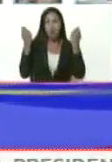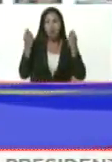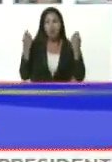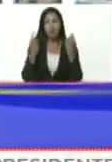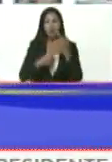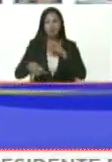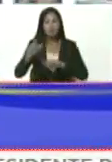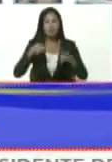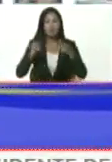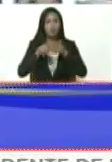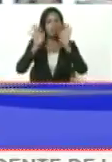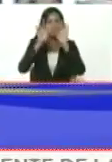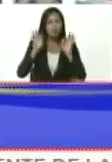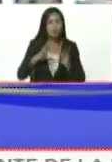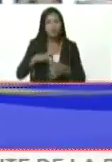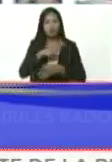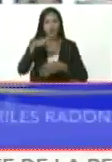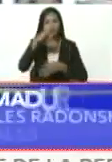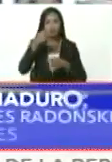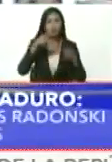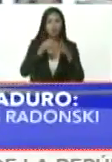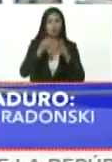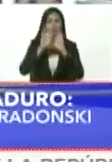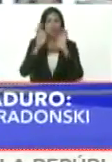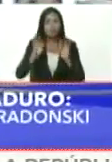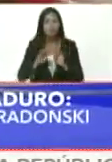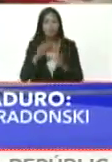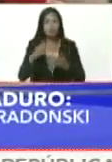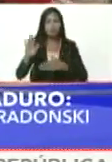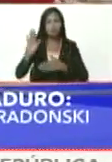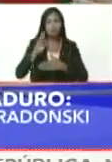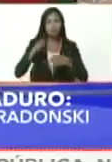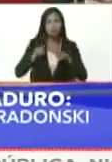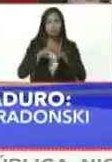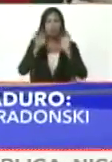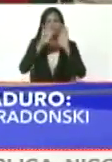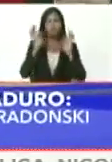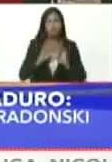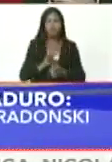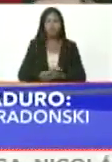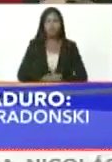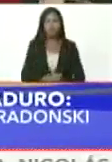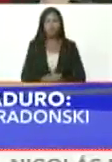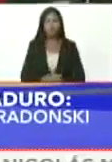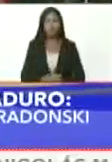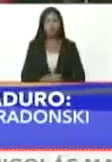amor, con ese espíritu y con ese compromiso.